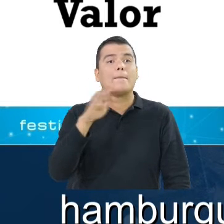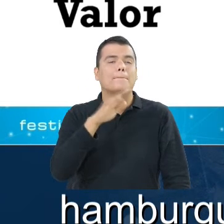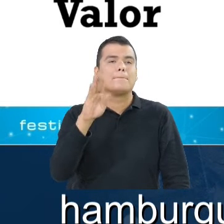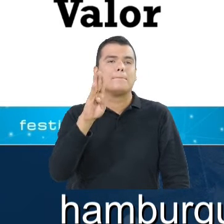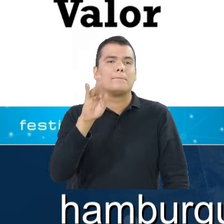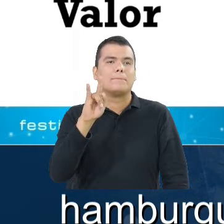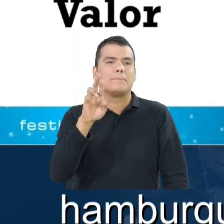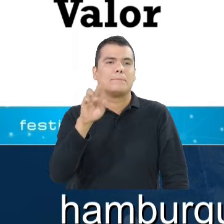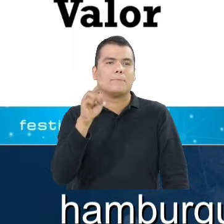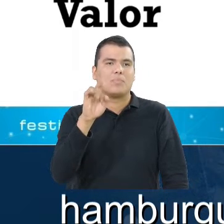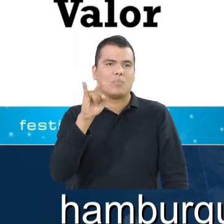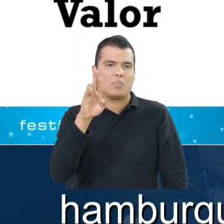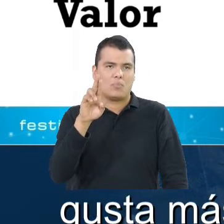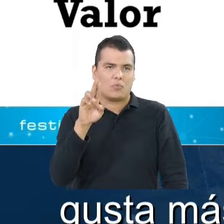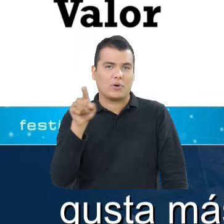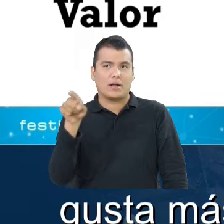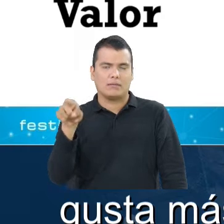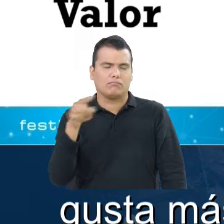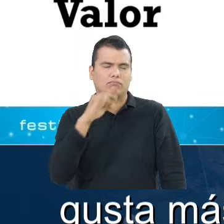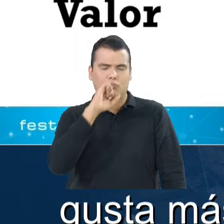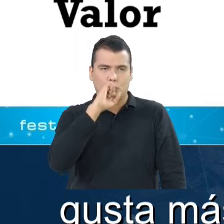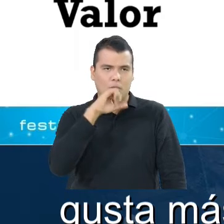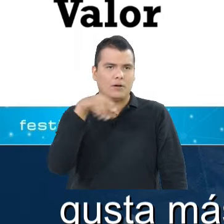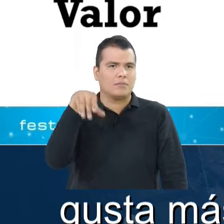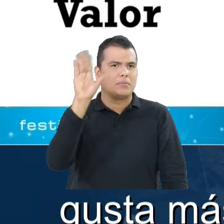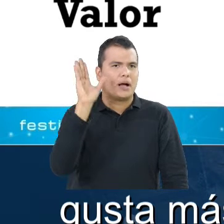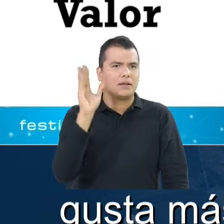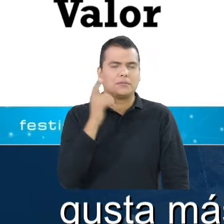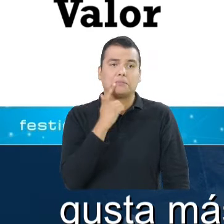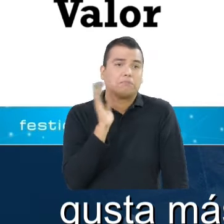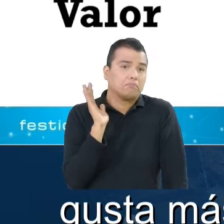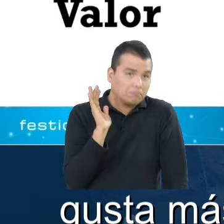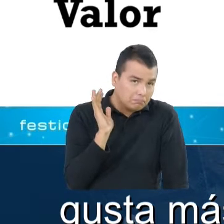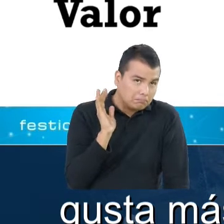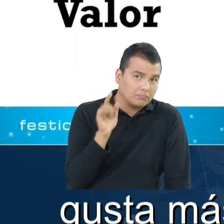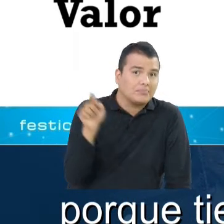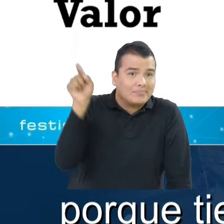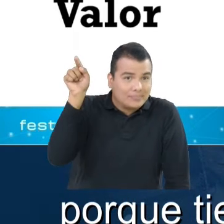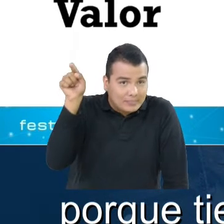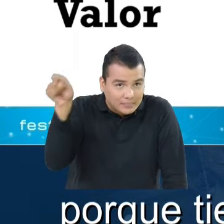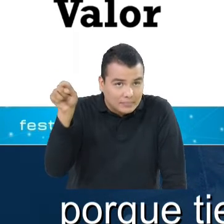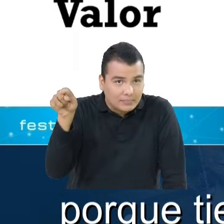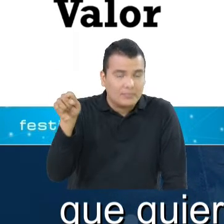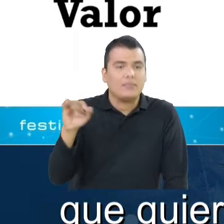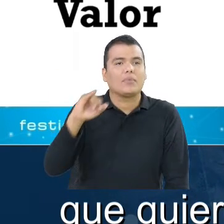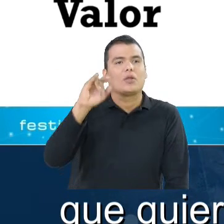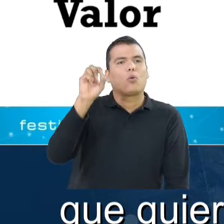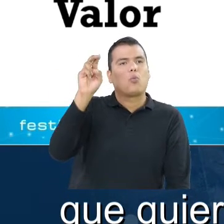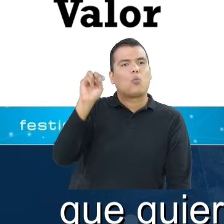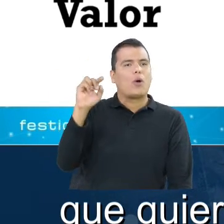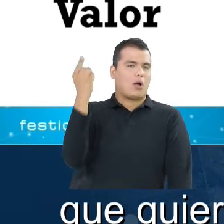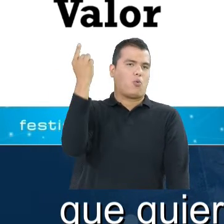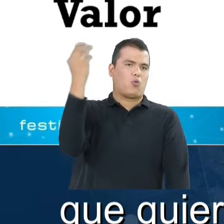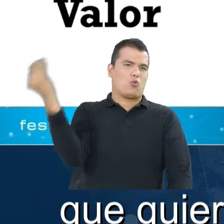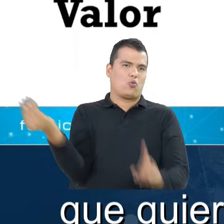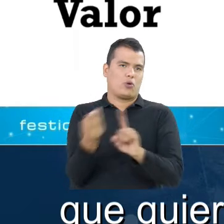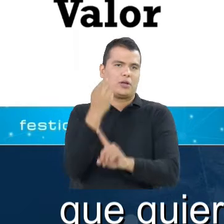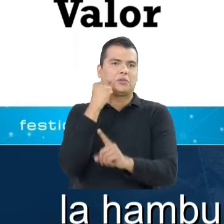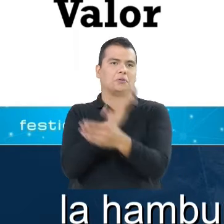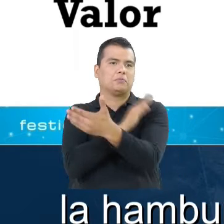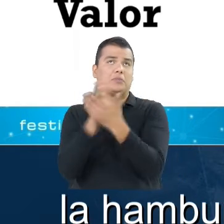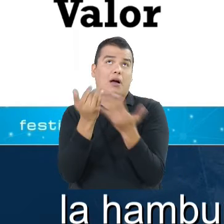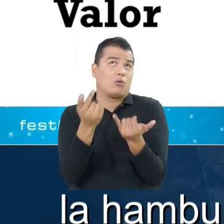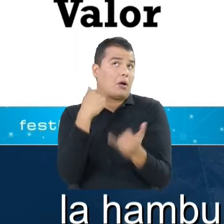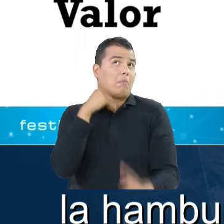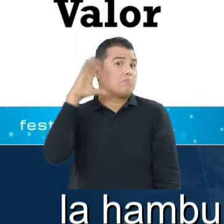tiene diferentes factores, pero lo que quiero decir con este ejemplo es que la hamburguesa de Home Burger tenía una propuesta única de valor. Cuando yo fui, no sé